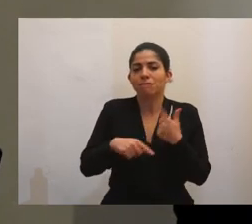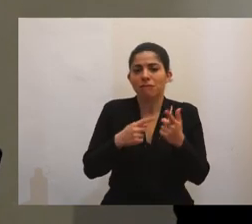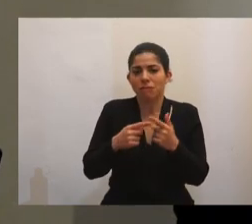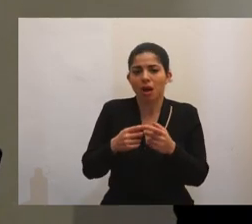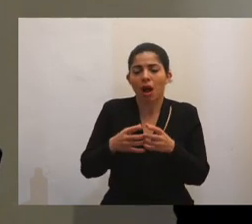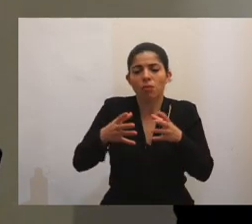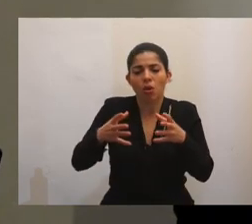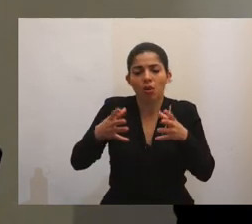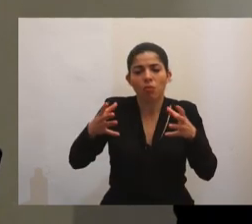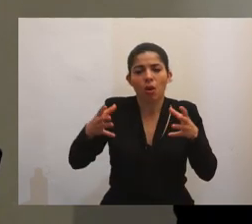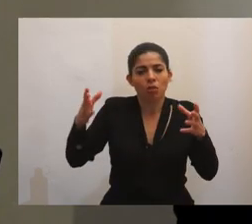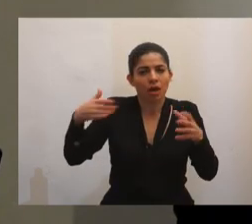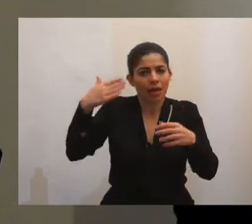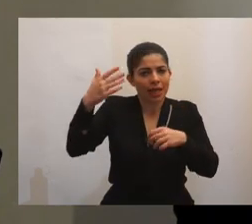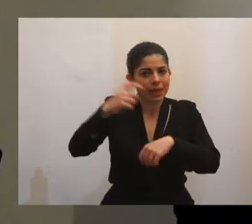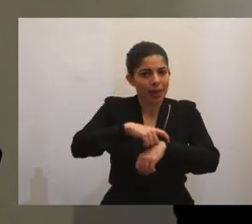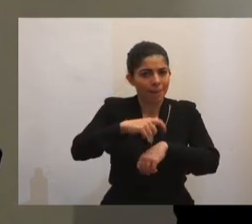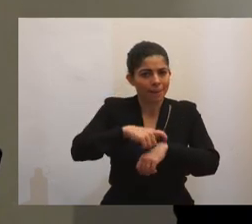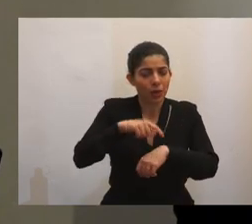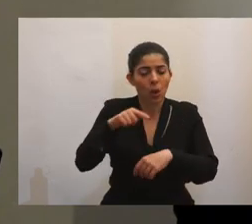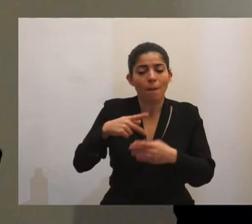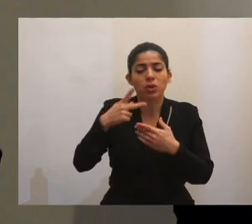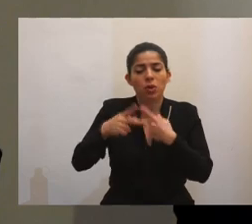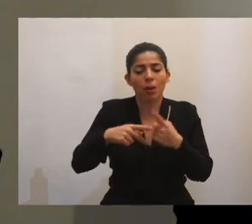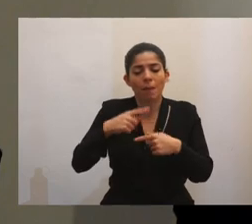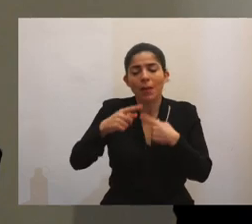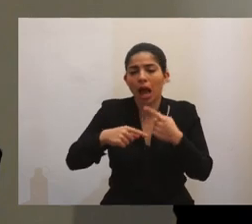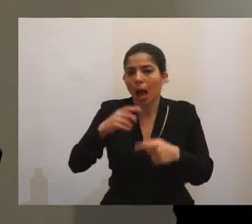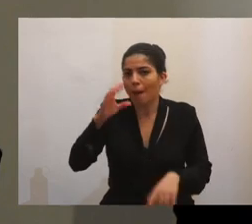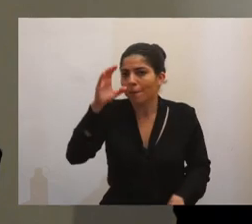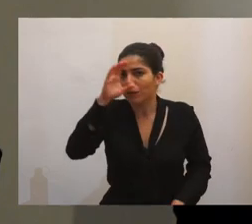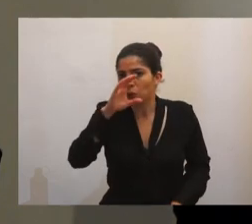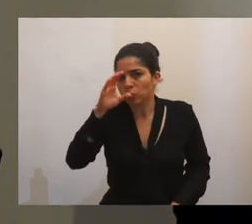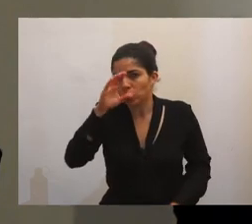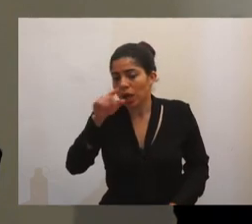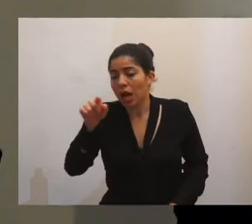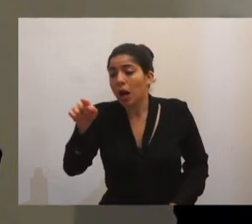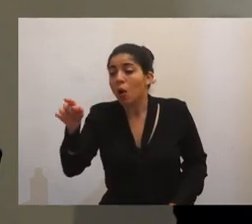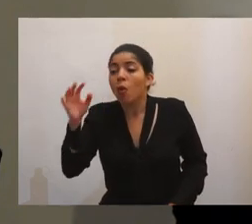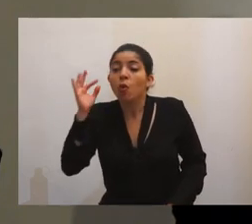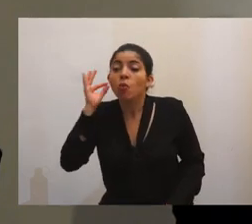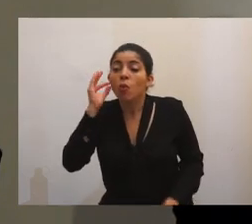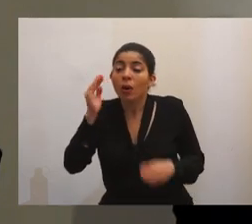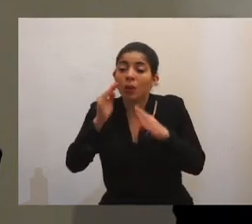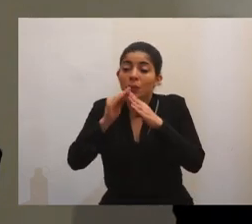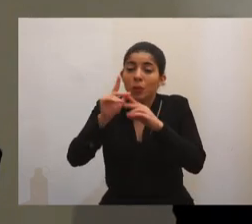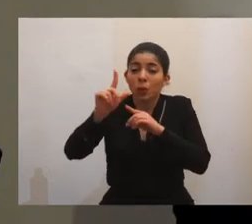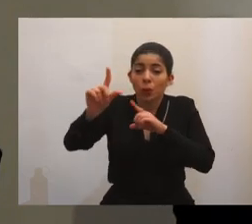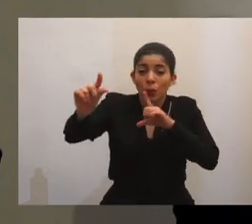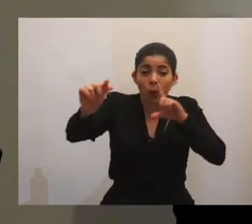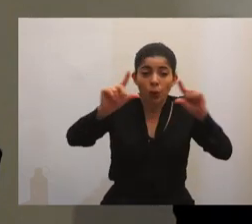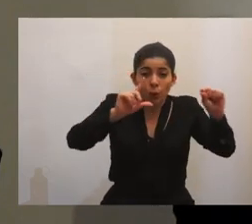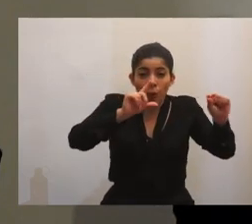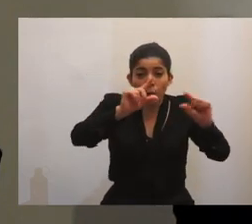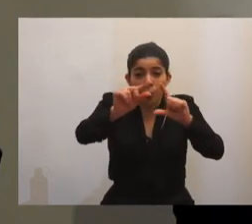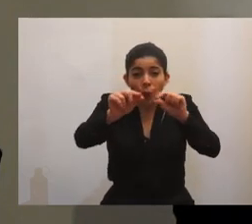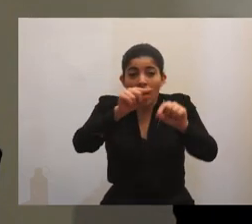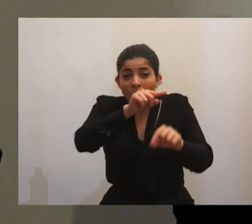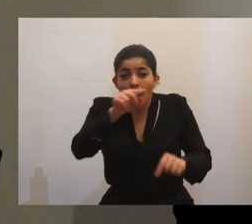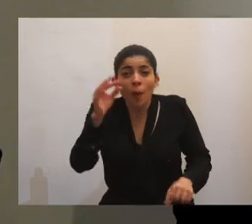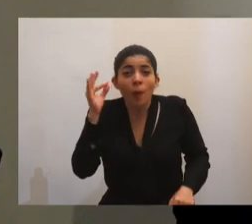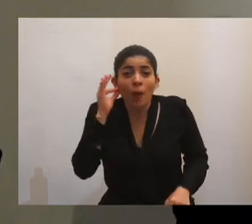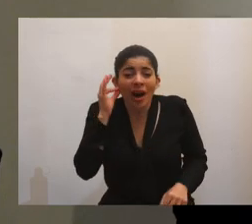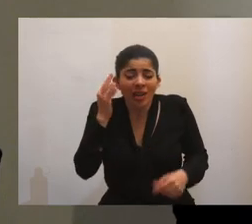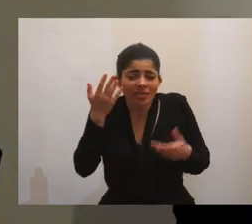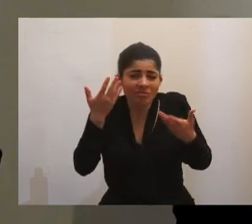el tiempo. Este es un programa que irá a buscar a las mujeres de las zonas rurales que están ya de